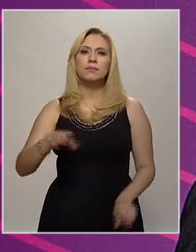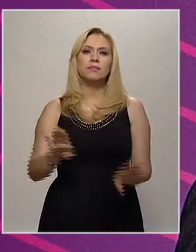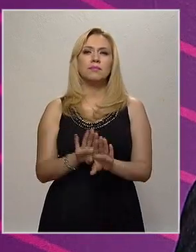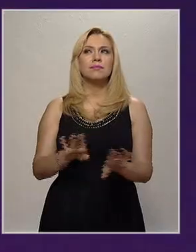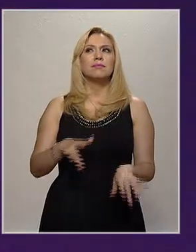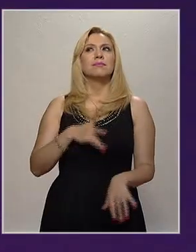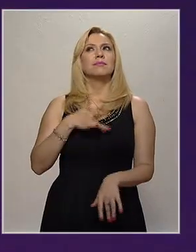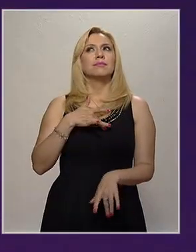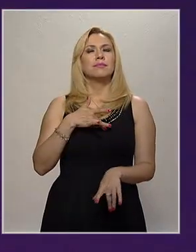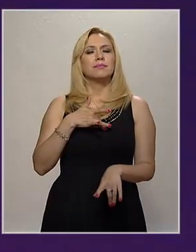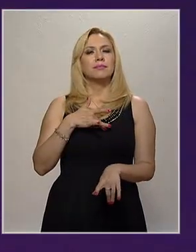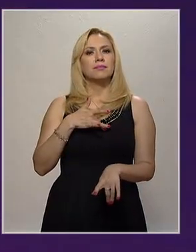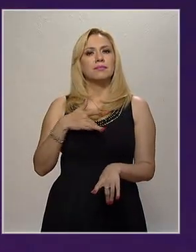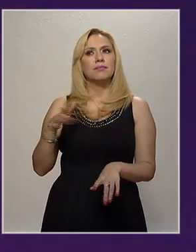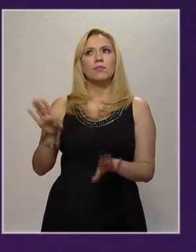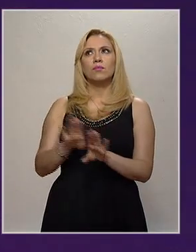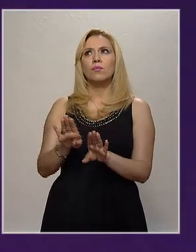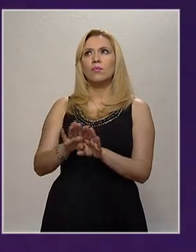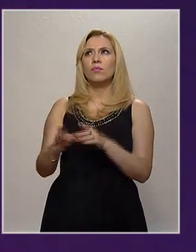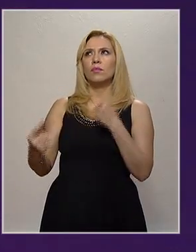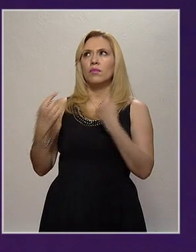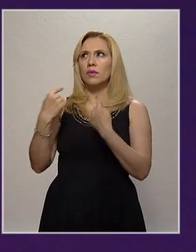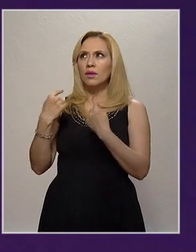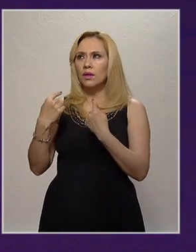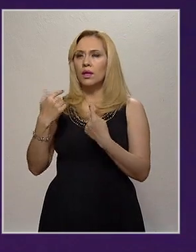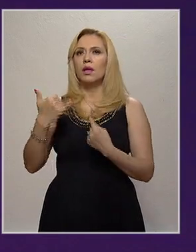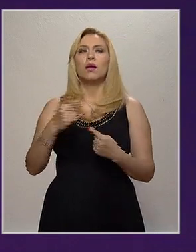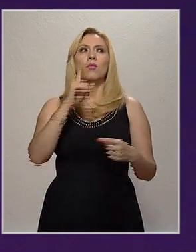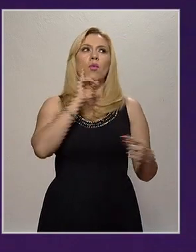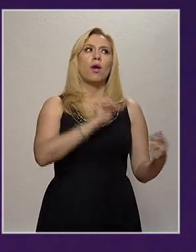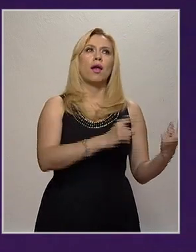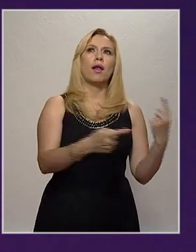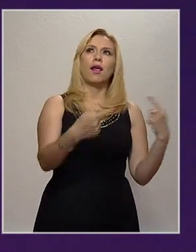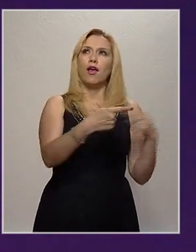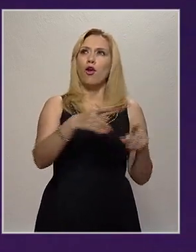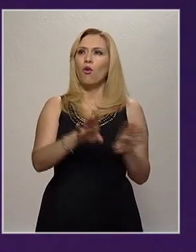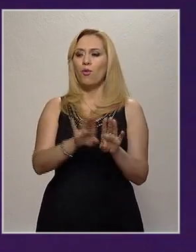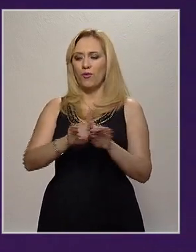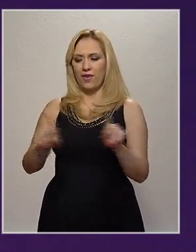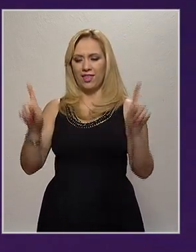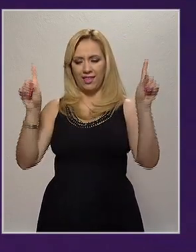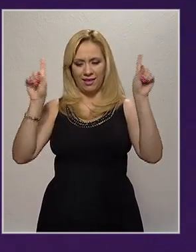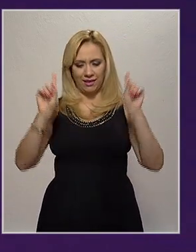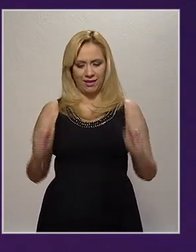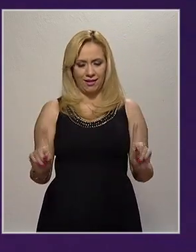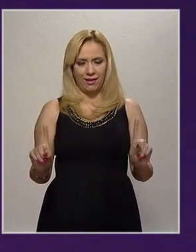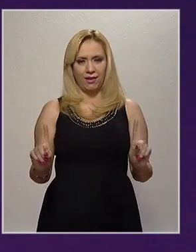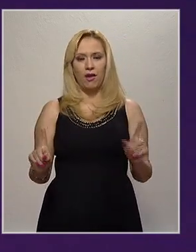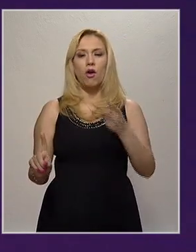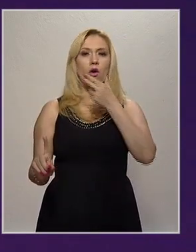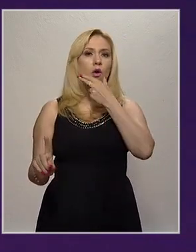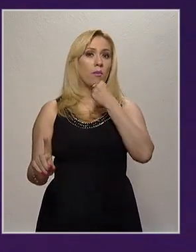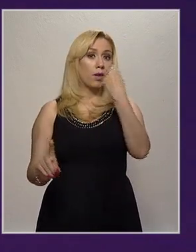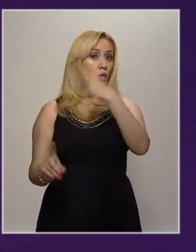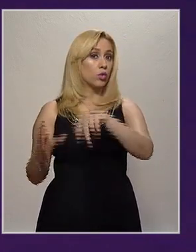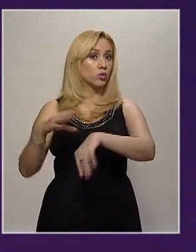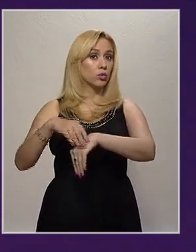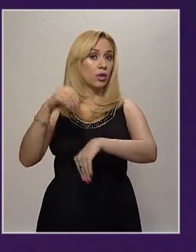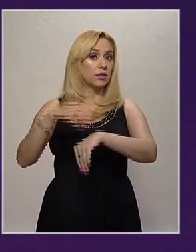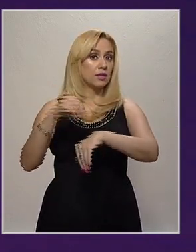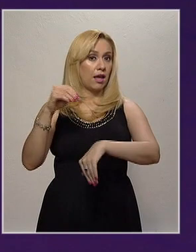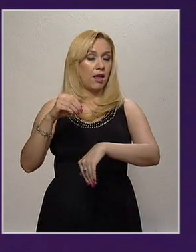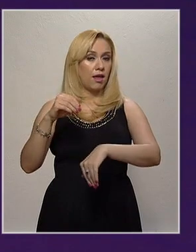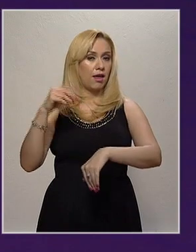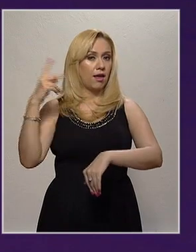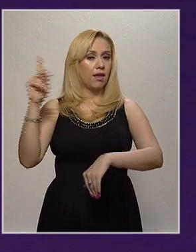experimentan ese abuso y maltrato y cómo lo experimentan las mujeres. Y es muy interesante porque lo que los hombres suecos dicen es que sienten que